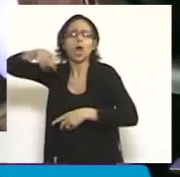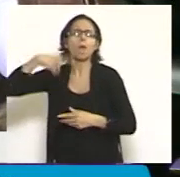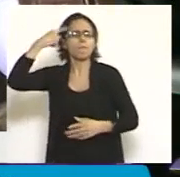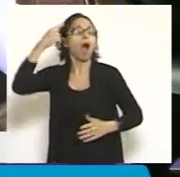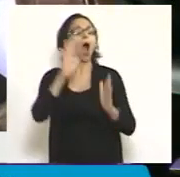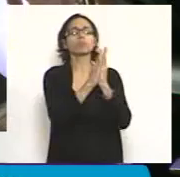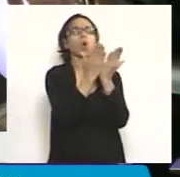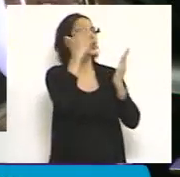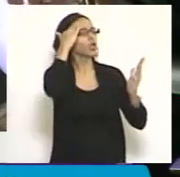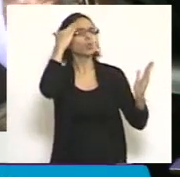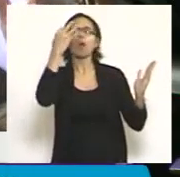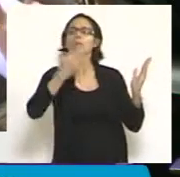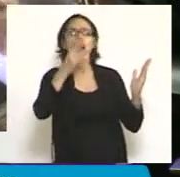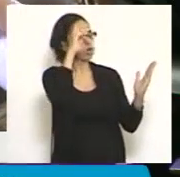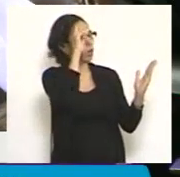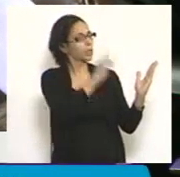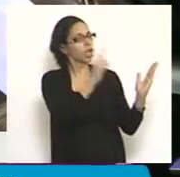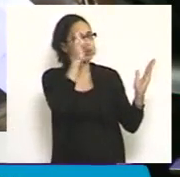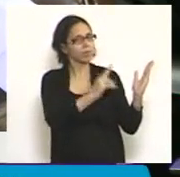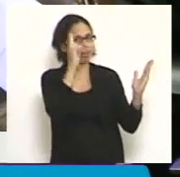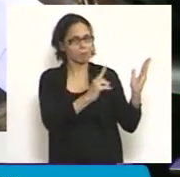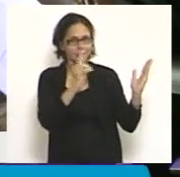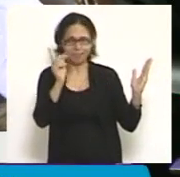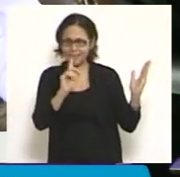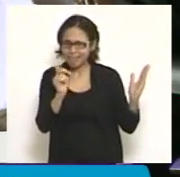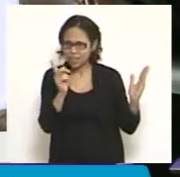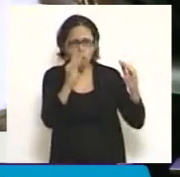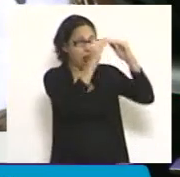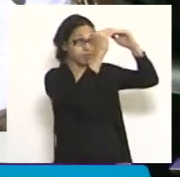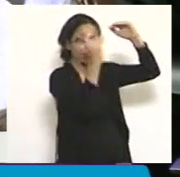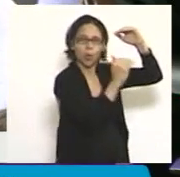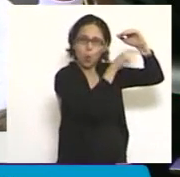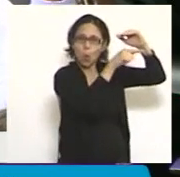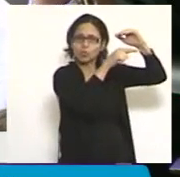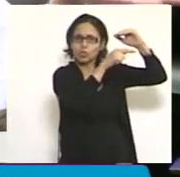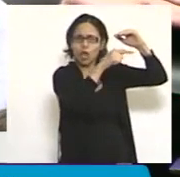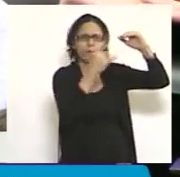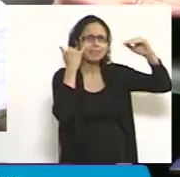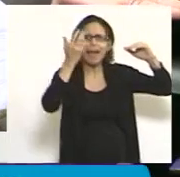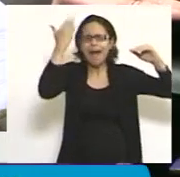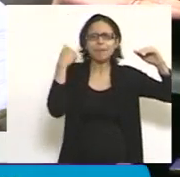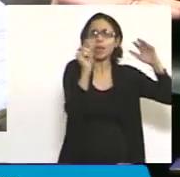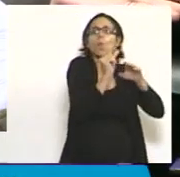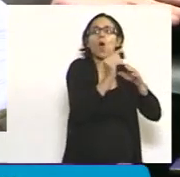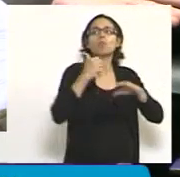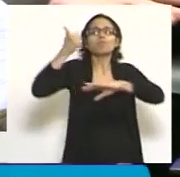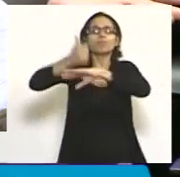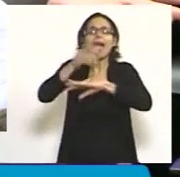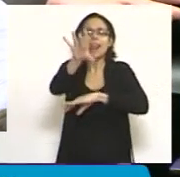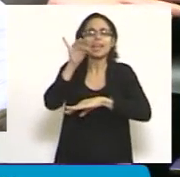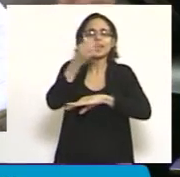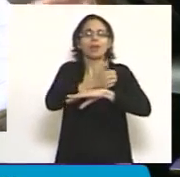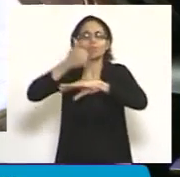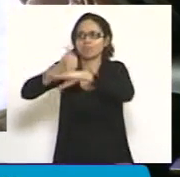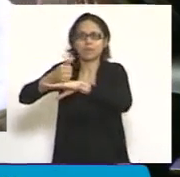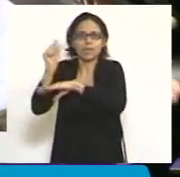constitucional. No vean nada. El Consejo de la Magistratura nombra subrogantes desde su creación